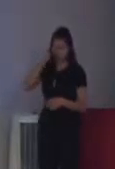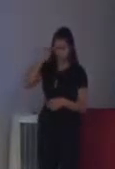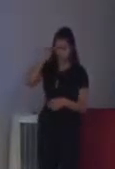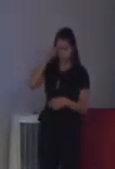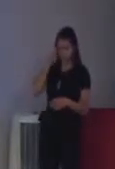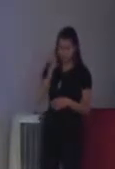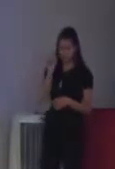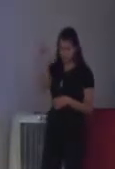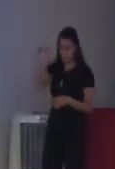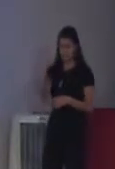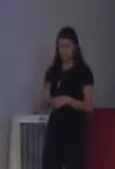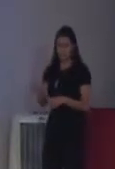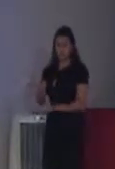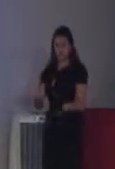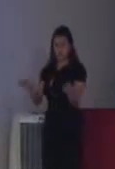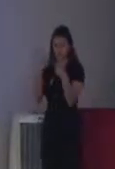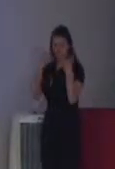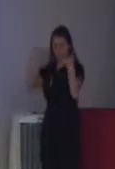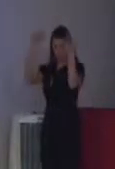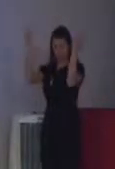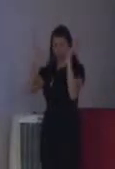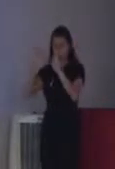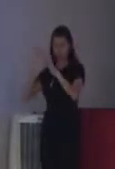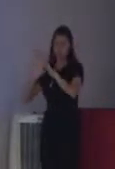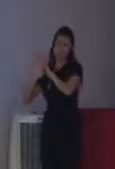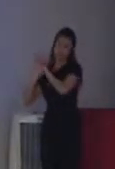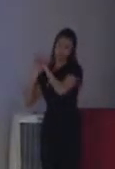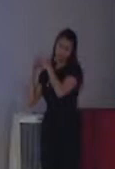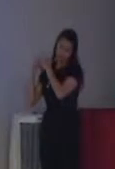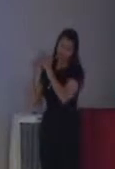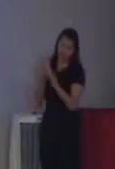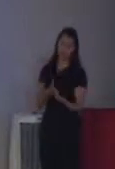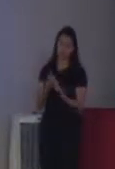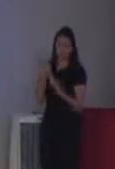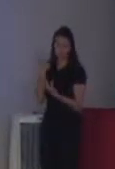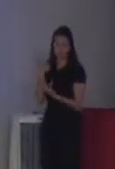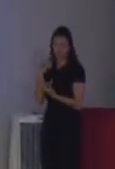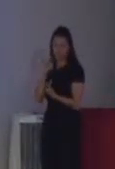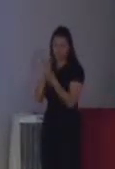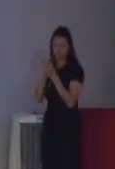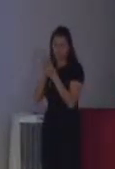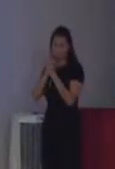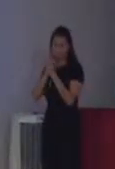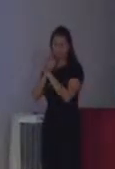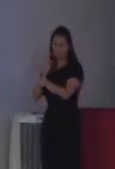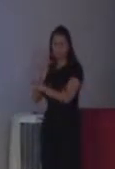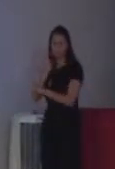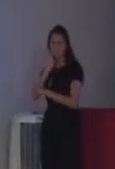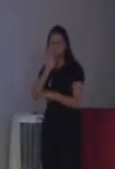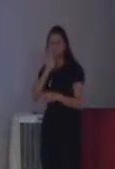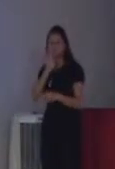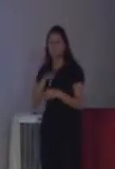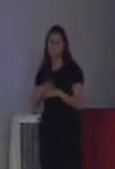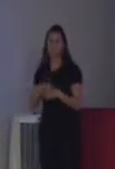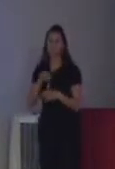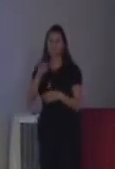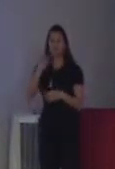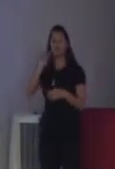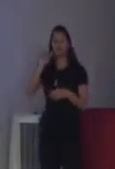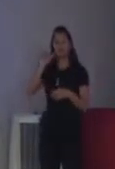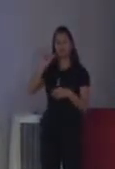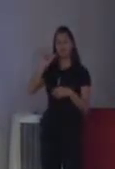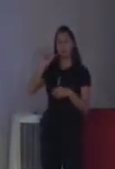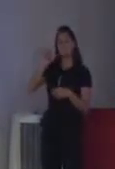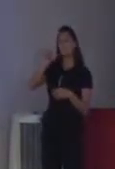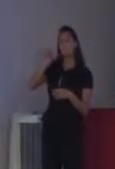que es importante para la literatura, entre otras cosas, porque como estudié literatura lo recuerdo y lo tengo muy fresco, que es alguien que le llamaban el Manco de Lepanto. ¿Ustedes saben